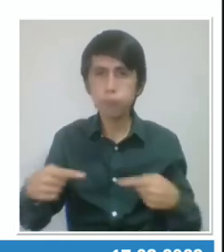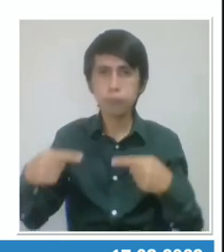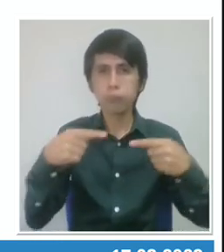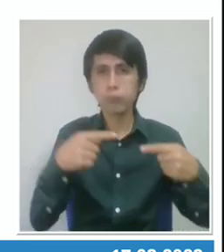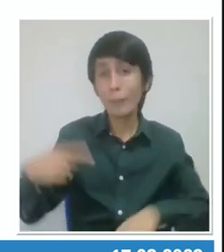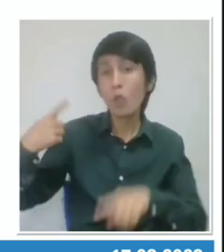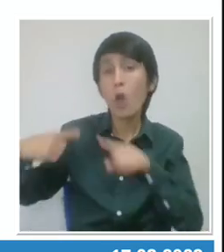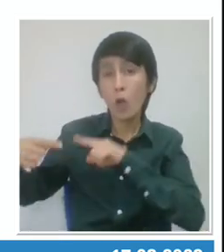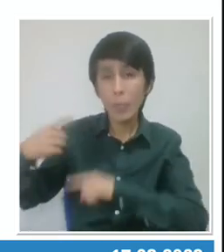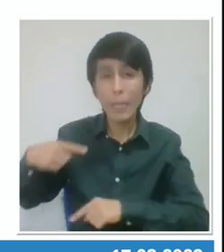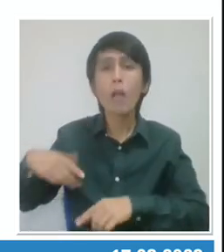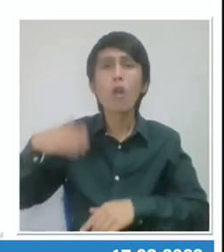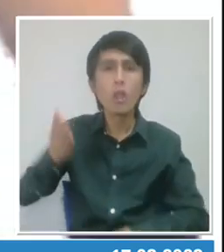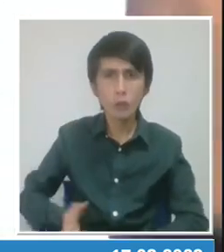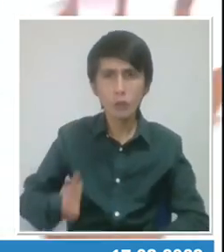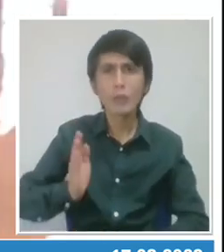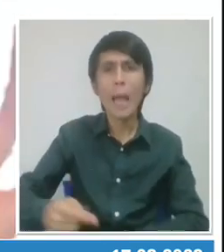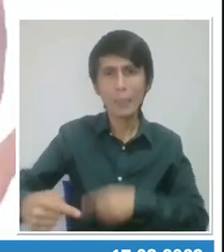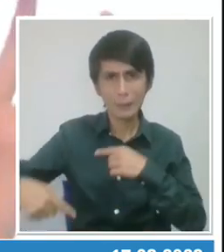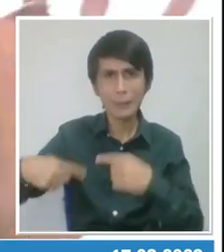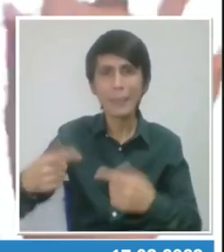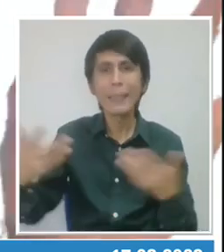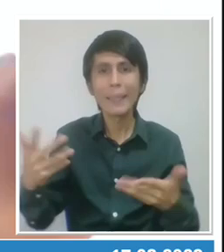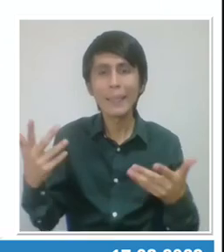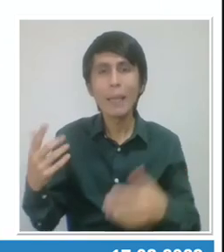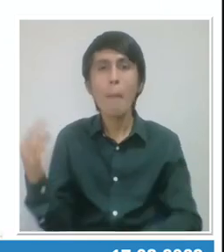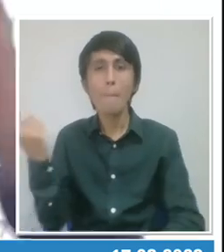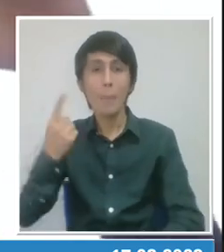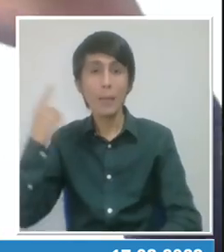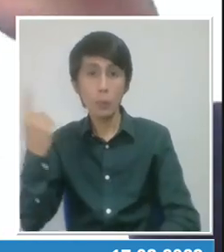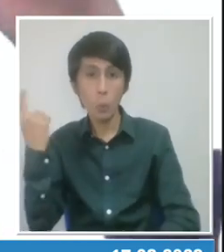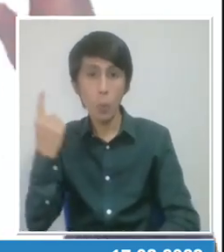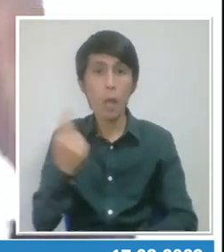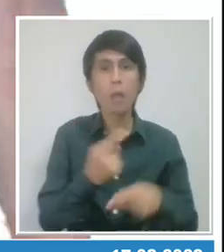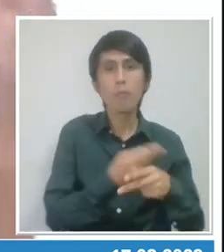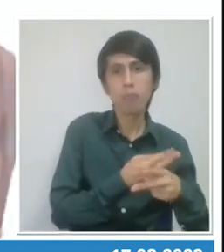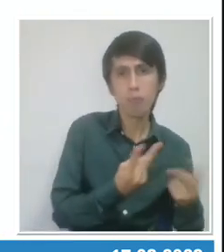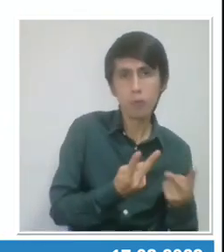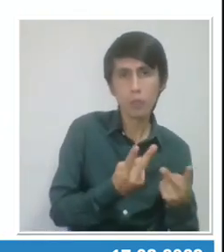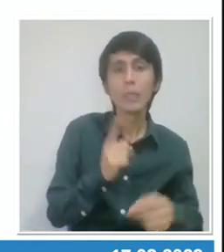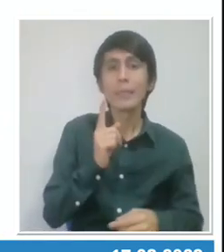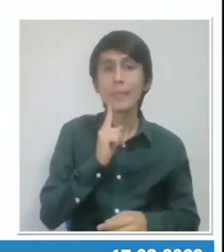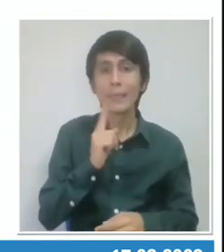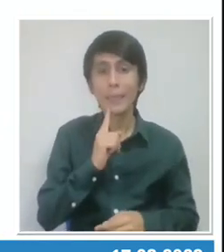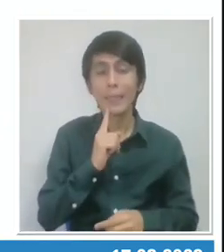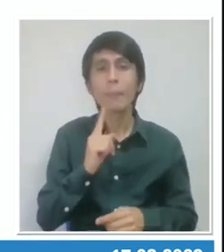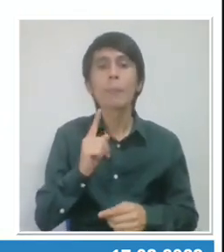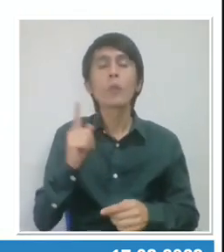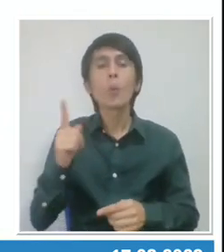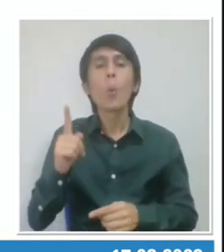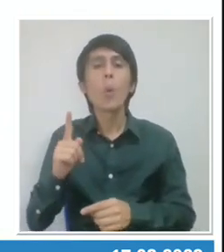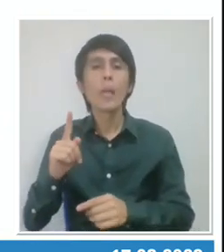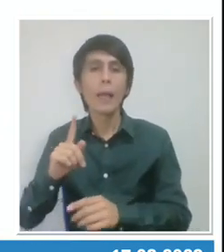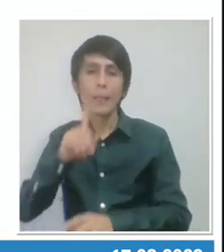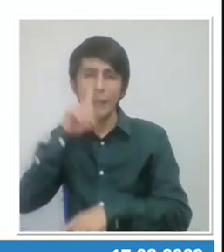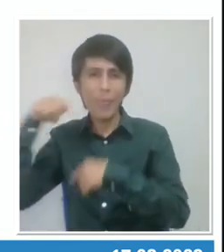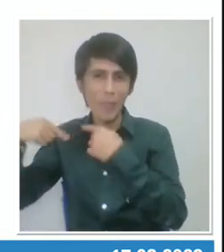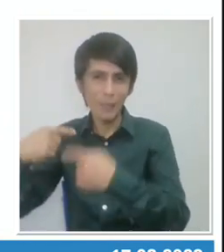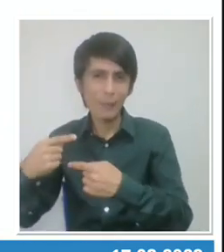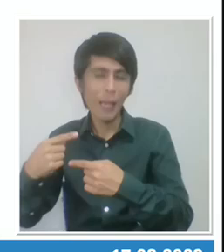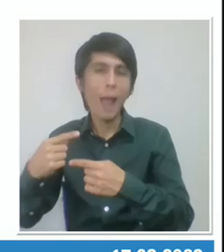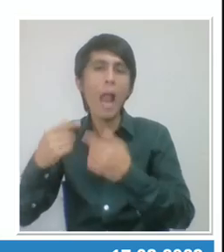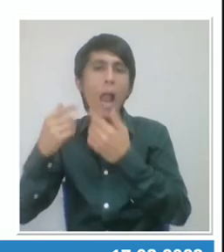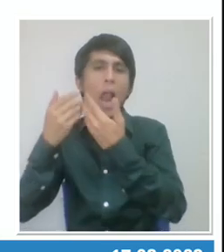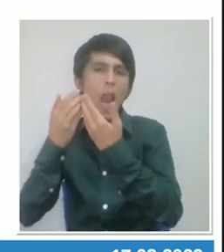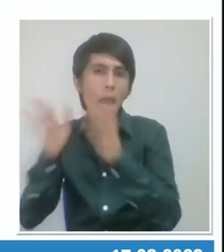está en el seno de estas dos tendencias del constitucionalismo, la liberal clásica y la que viene a